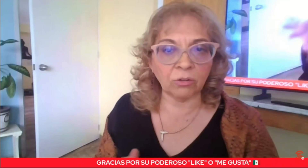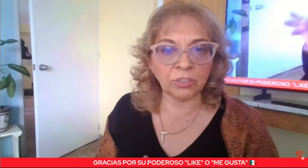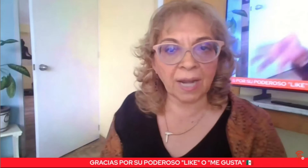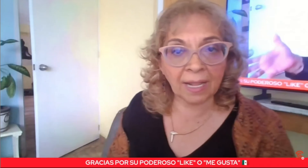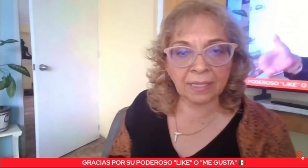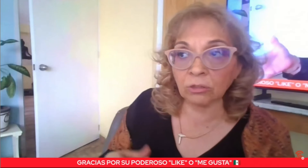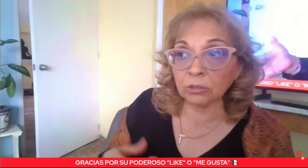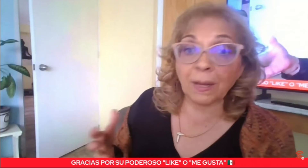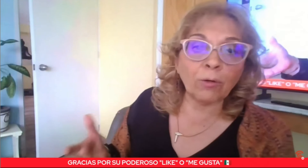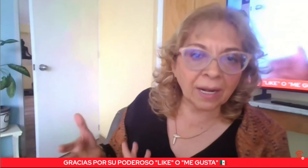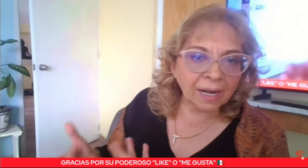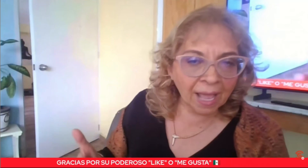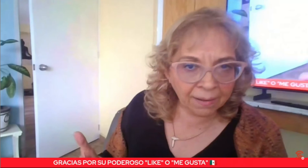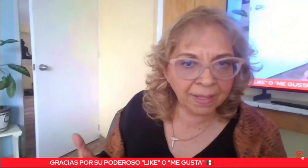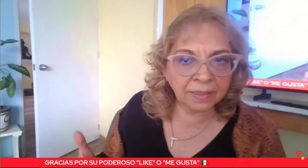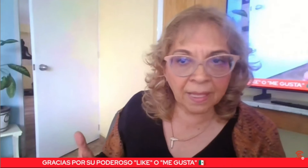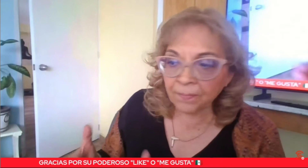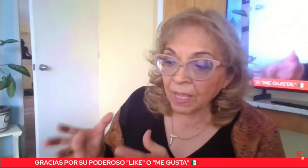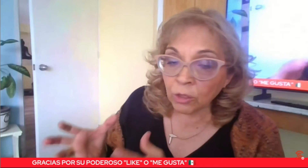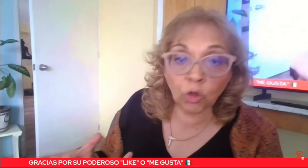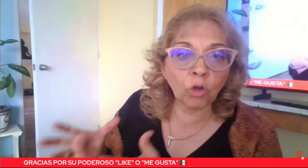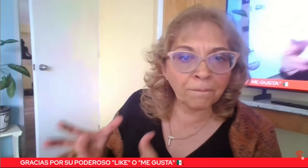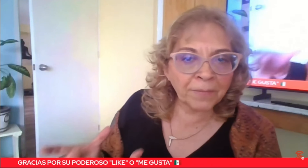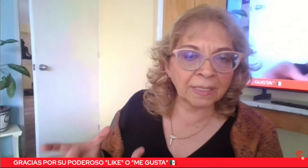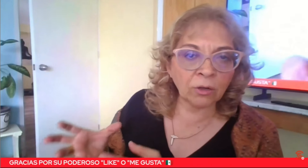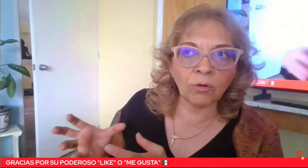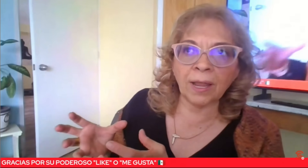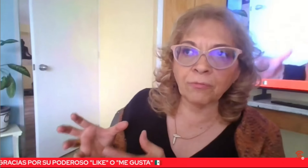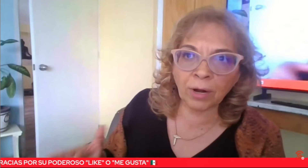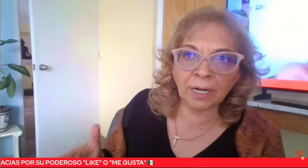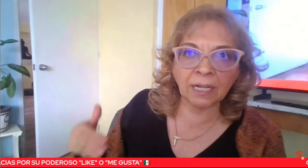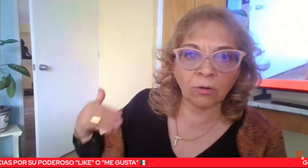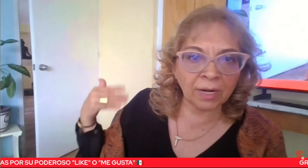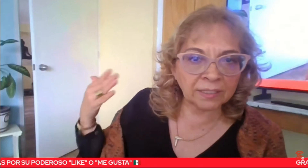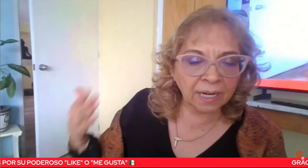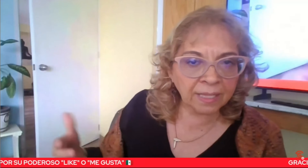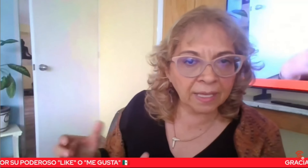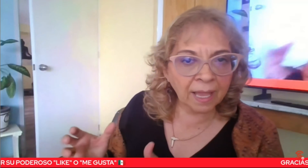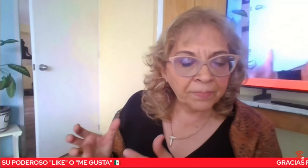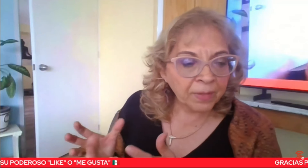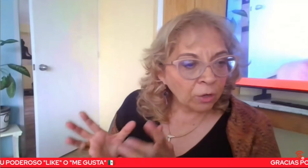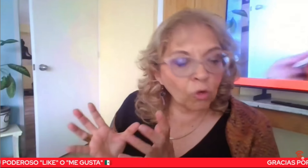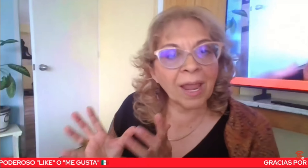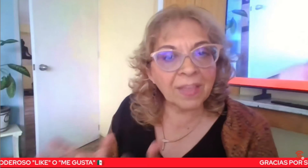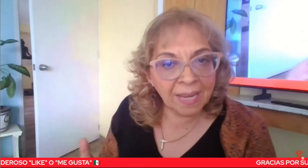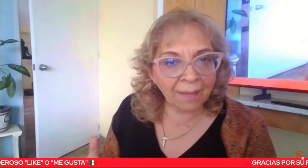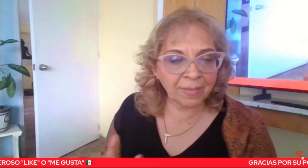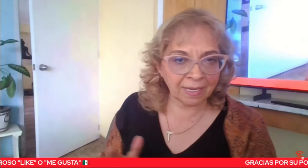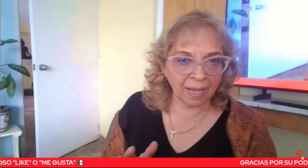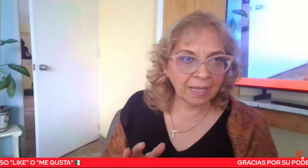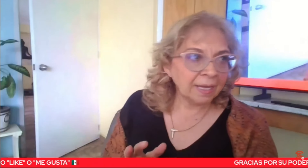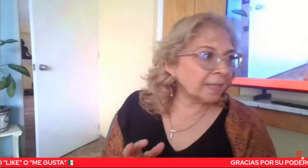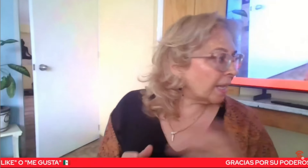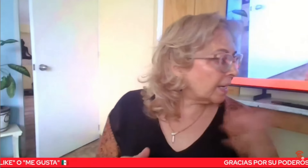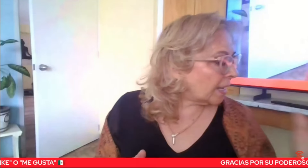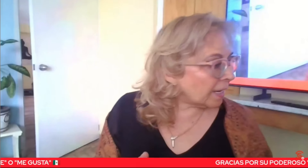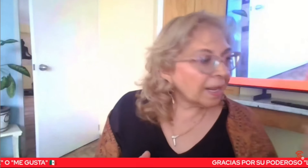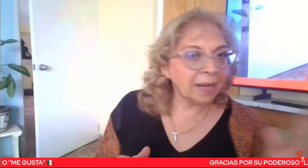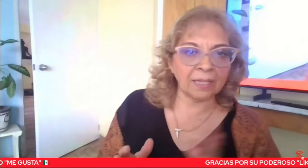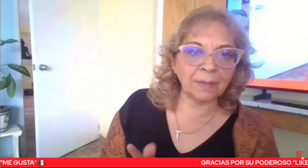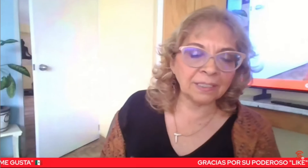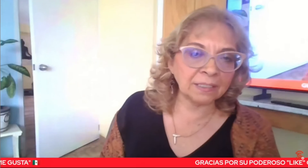carismáticos y analíticos, pero que realmente no compiten con la fuerza, con la estrategia, con la dinámica que